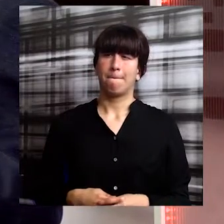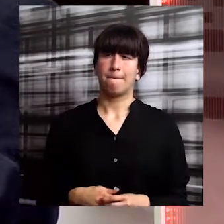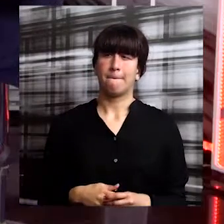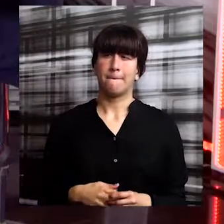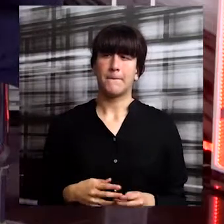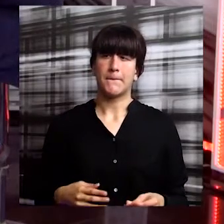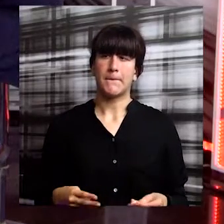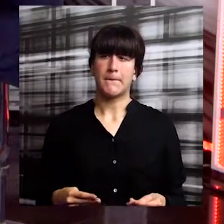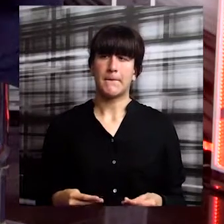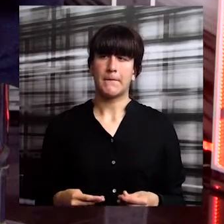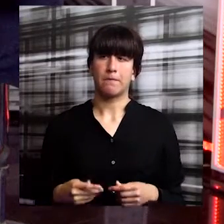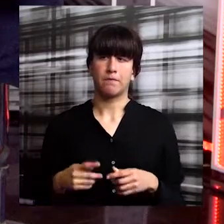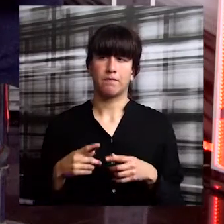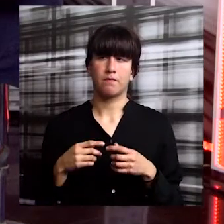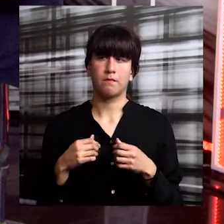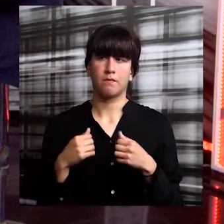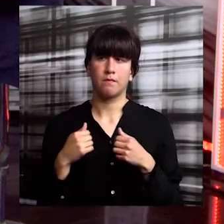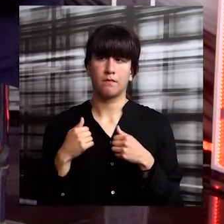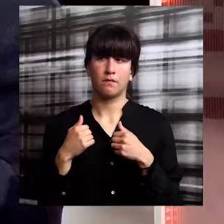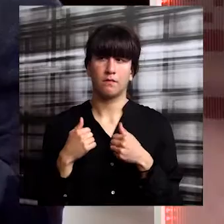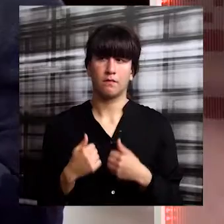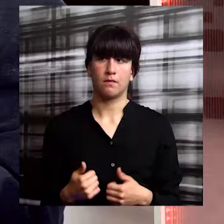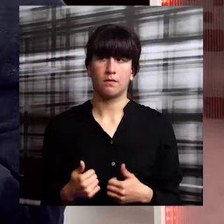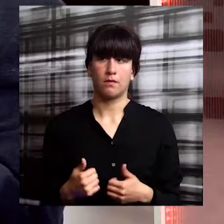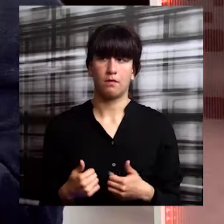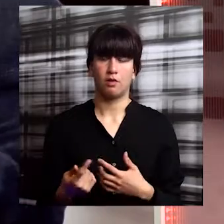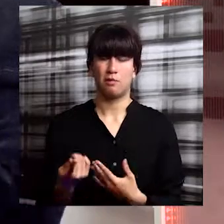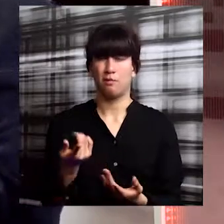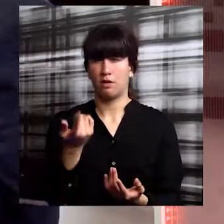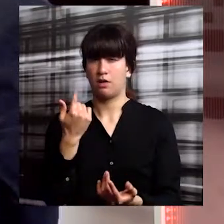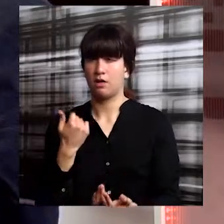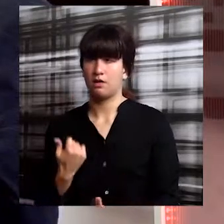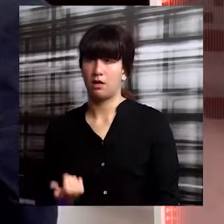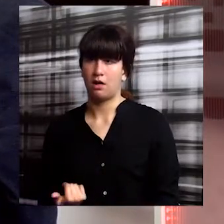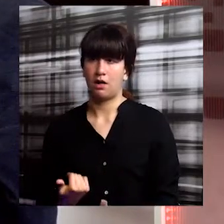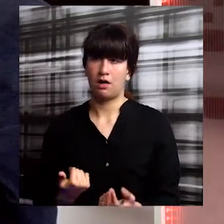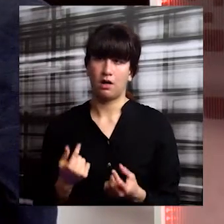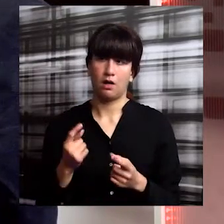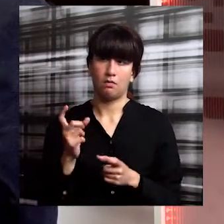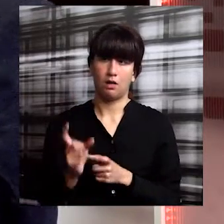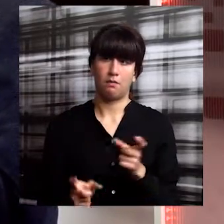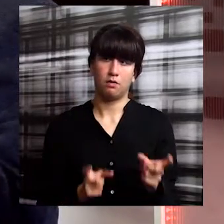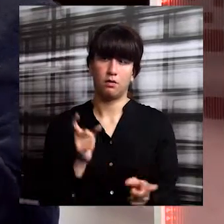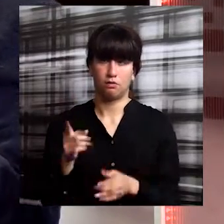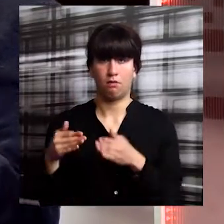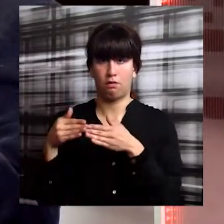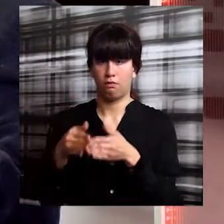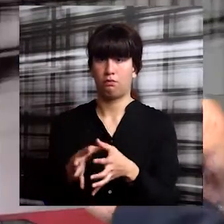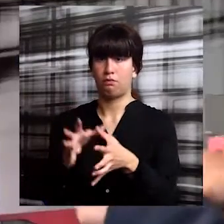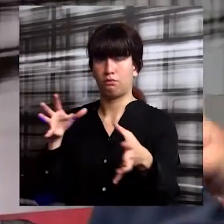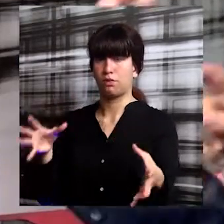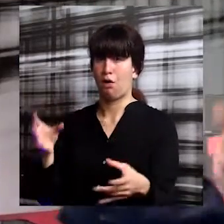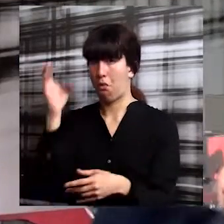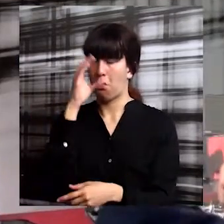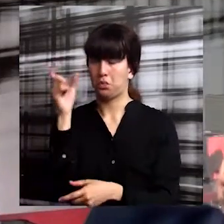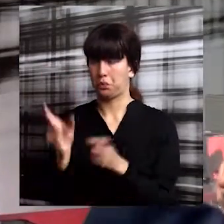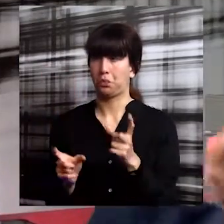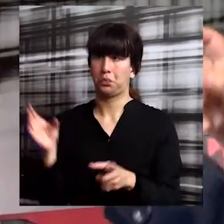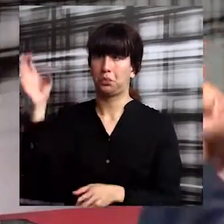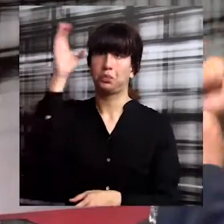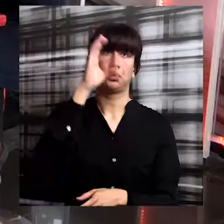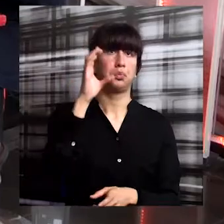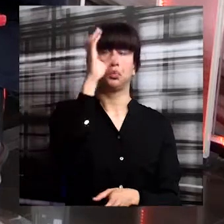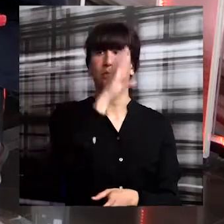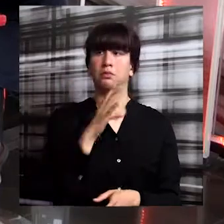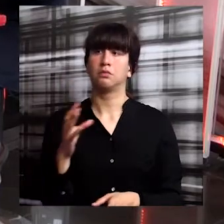fórmula para que llegaran, ¿no es cierto?, la gente que viene en los cruceros, los turistas. Y pudieran retornar a sus lugares de origen. Desde Concón,